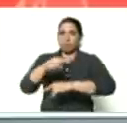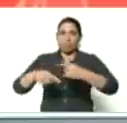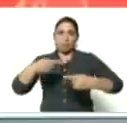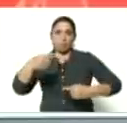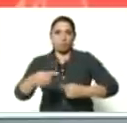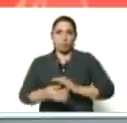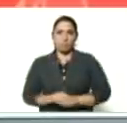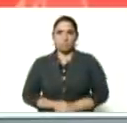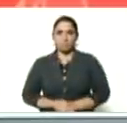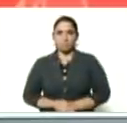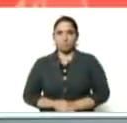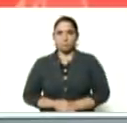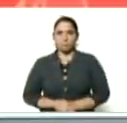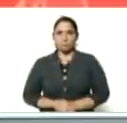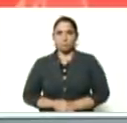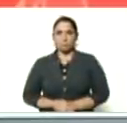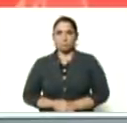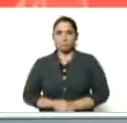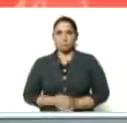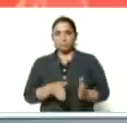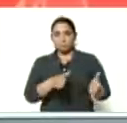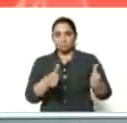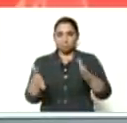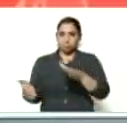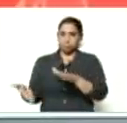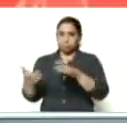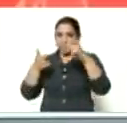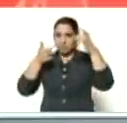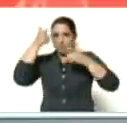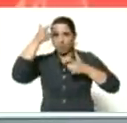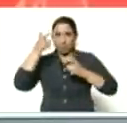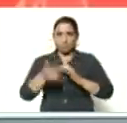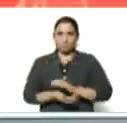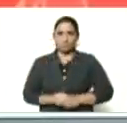la partida física de nuestro comandante Hugo Chávez.